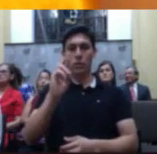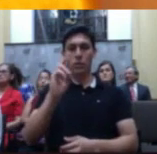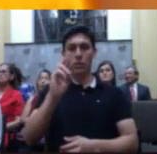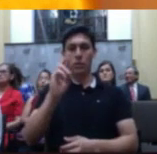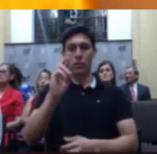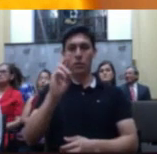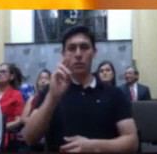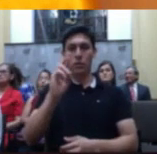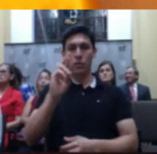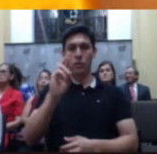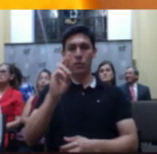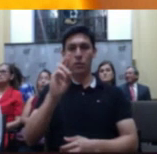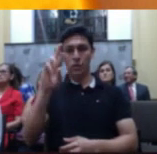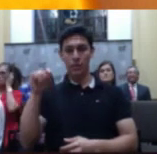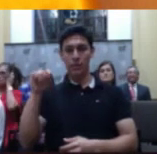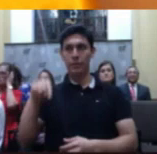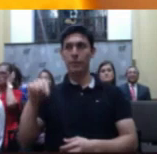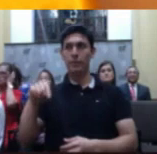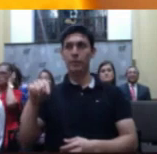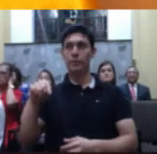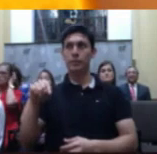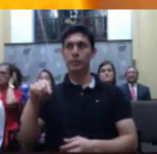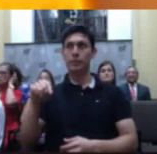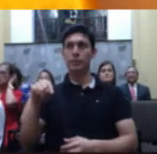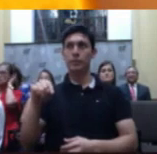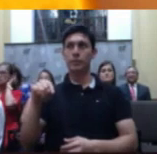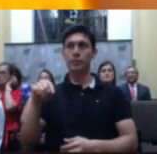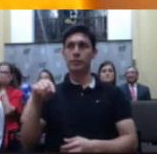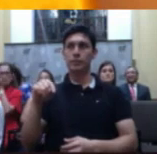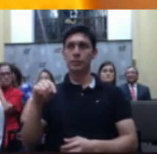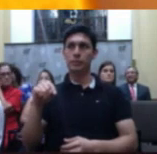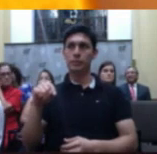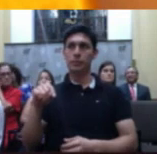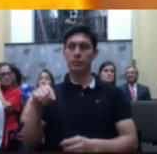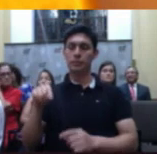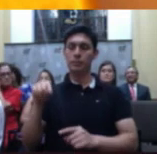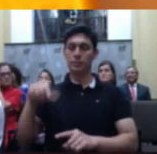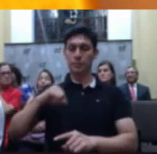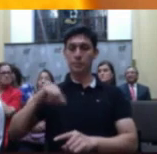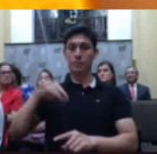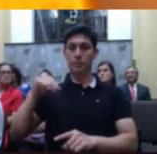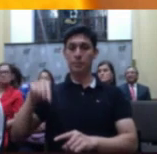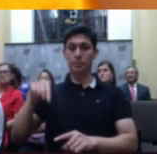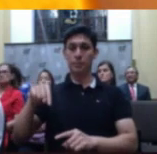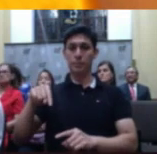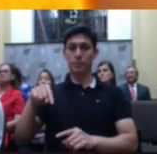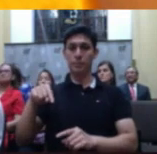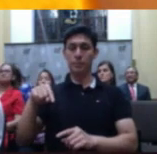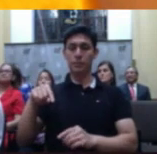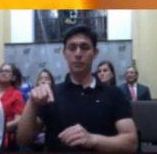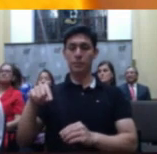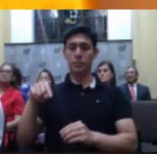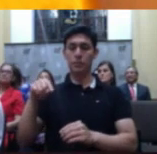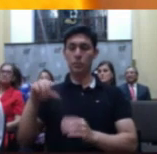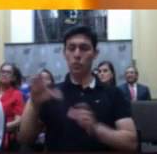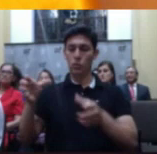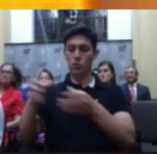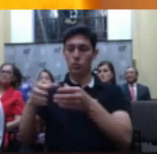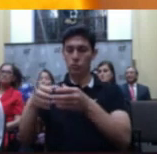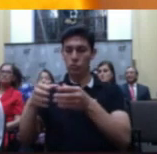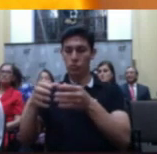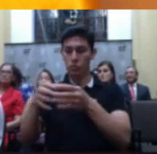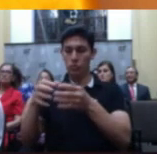Municipalidad Distrital de la Punta, con el siguiente tenor. El alcalde de la Municipalidad Distrital de la Punta, los concejales y